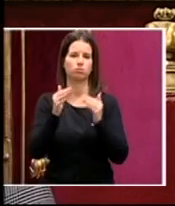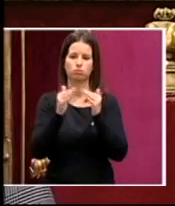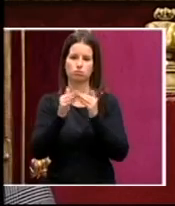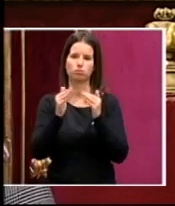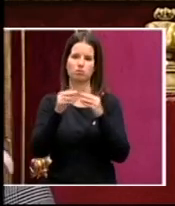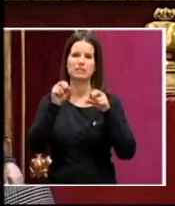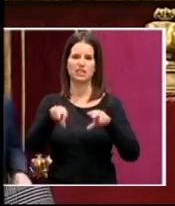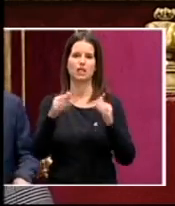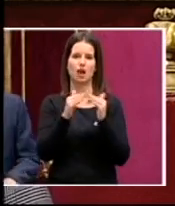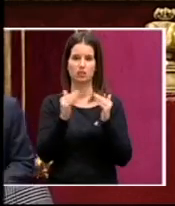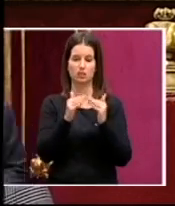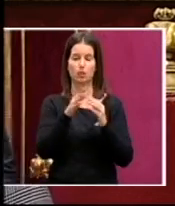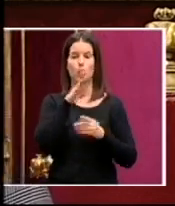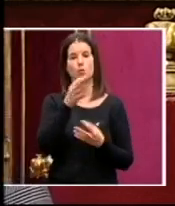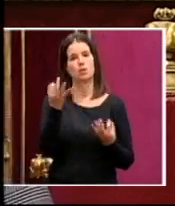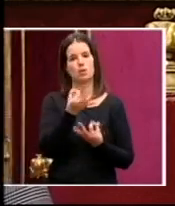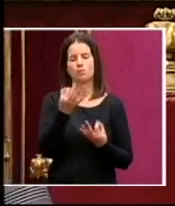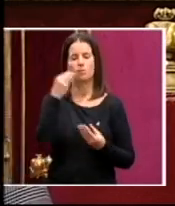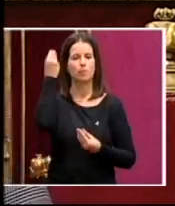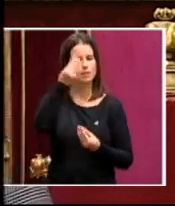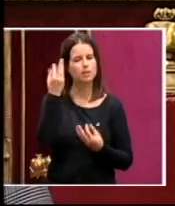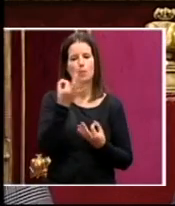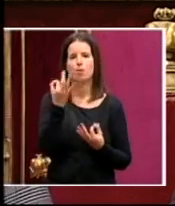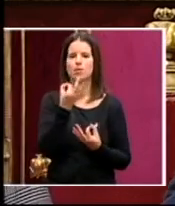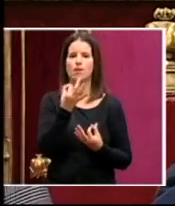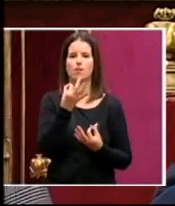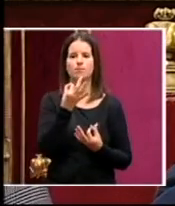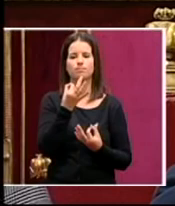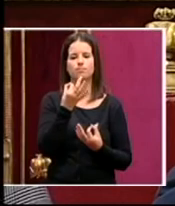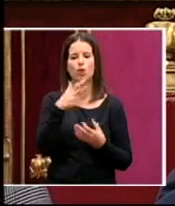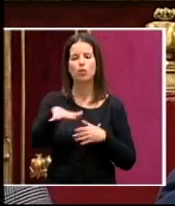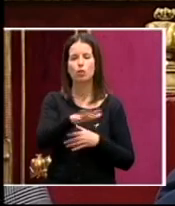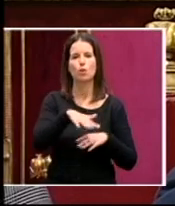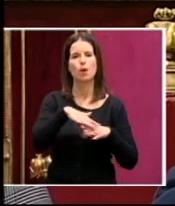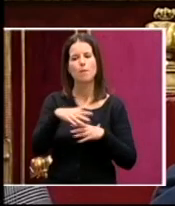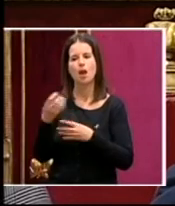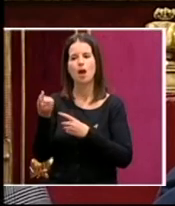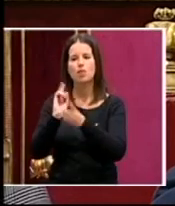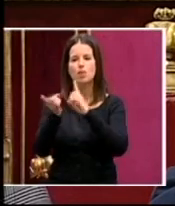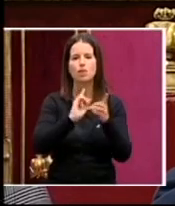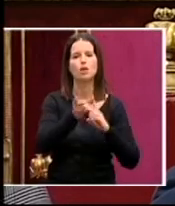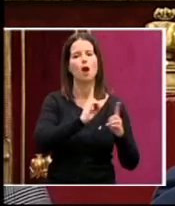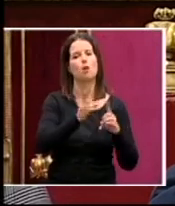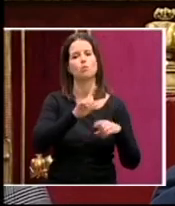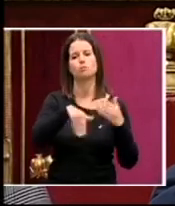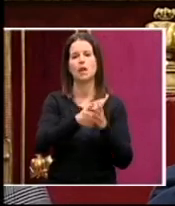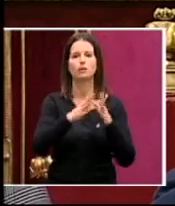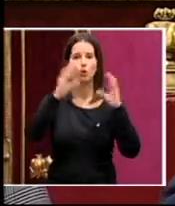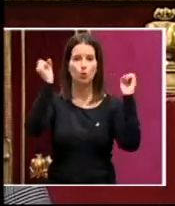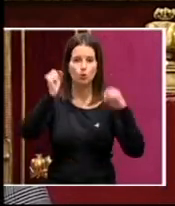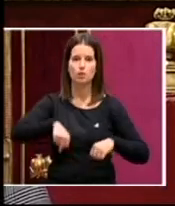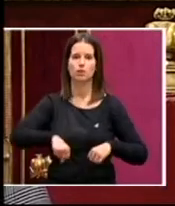eso creemos que tiene que haber un criterio de más diálogo, más responsabilidad para buscar los consensos y, por